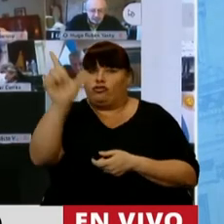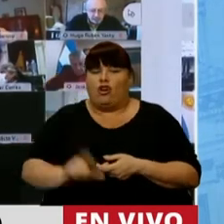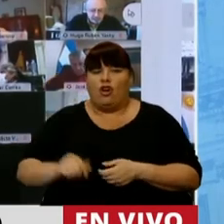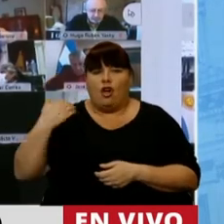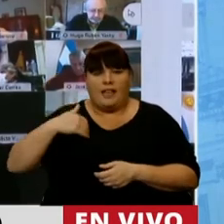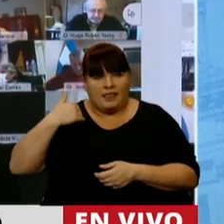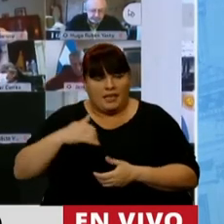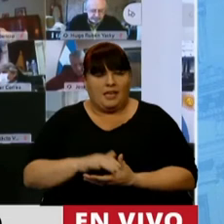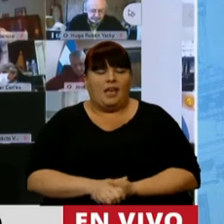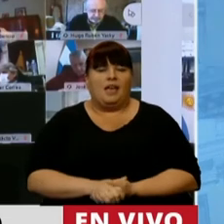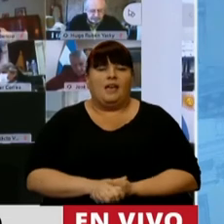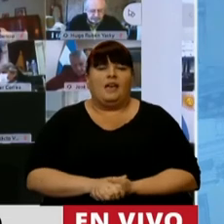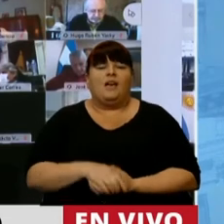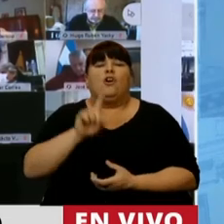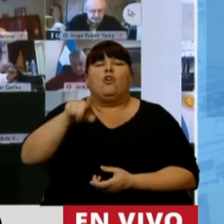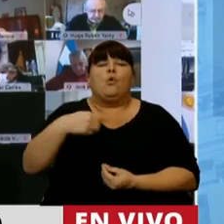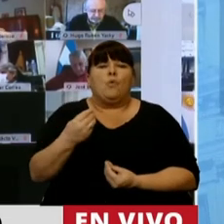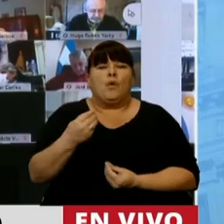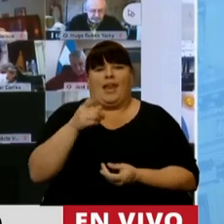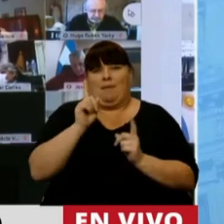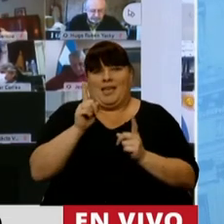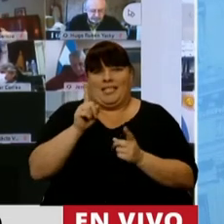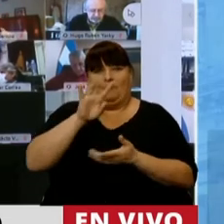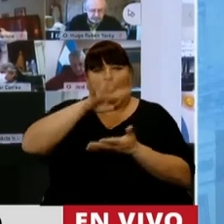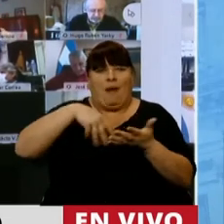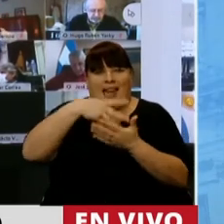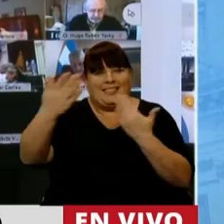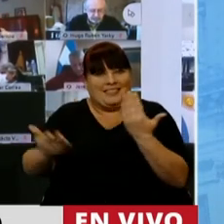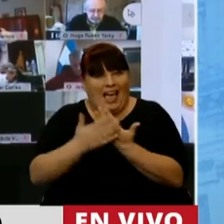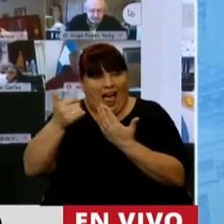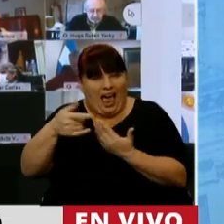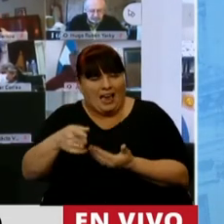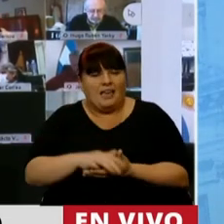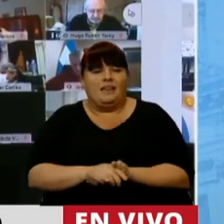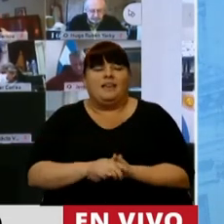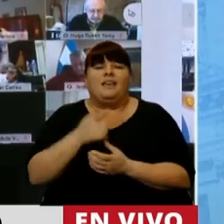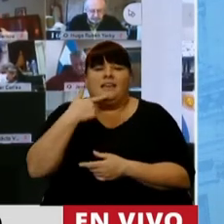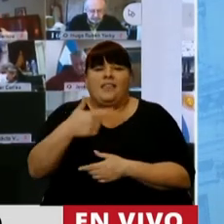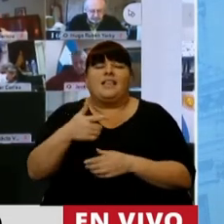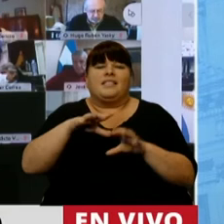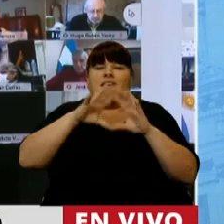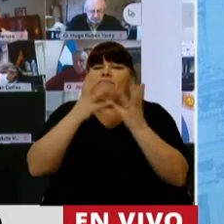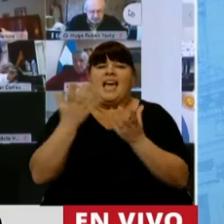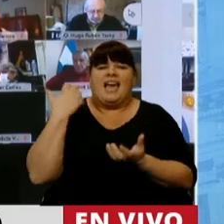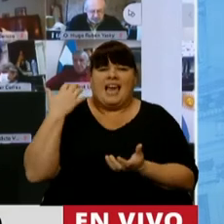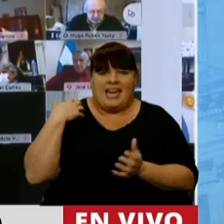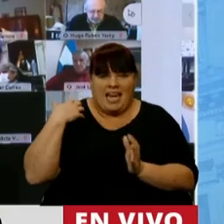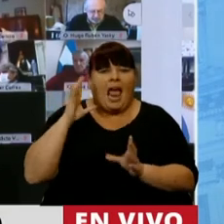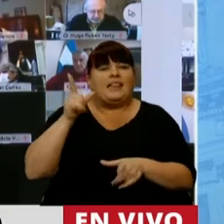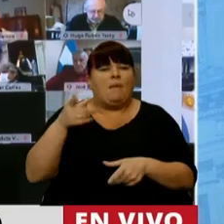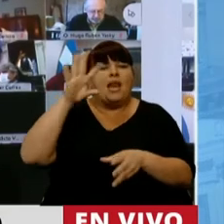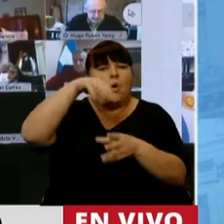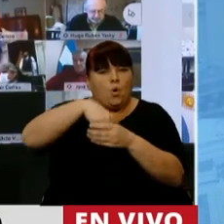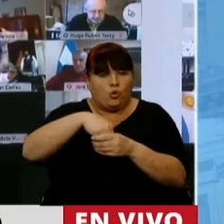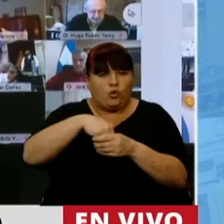del país, conforme surge de las planillas anexas, demuestran lo abarcativo e